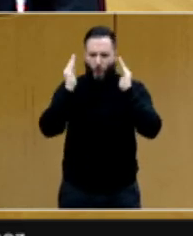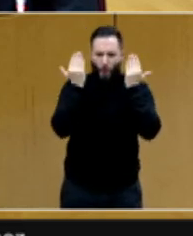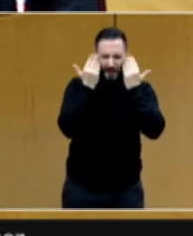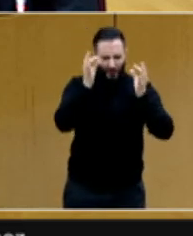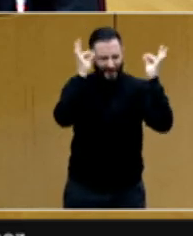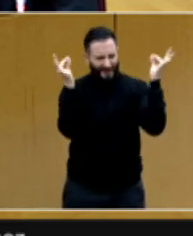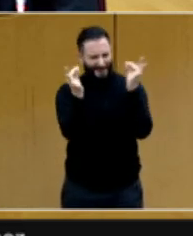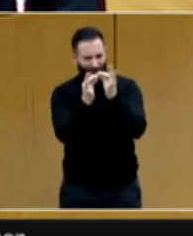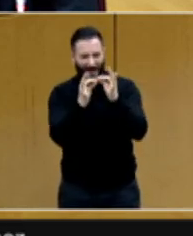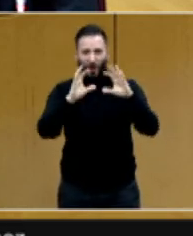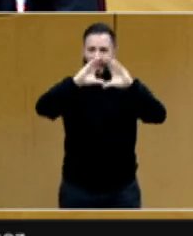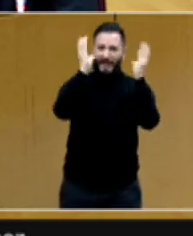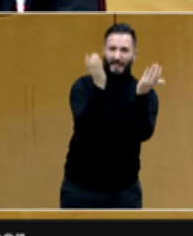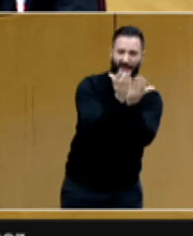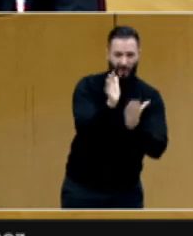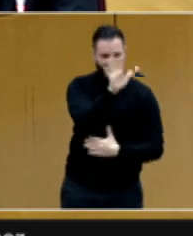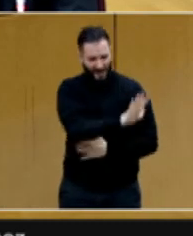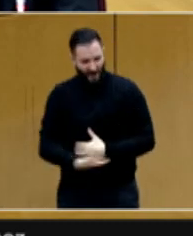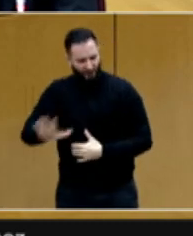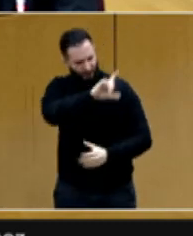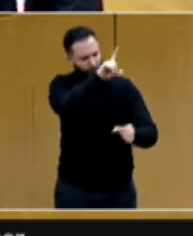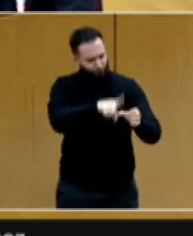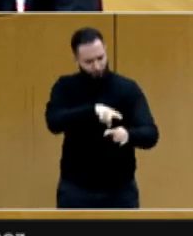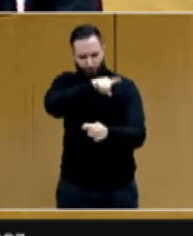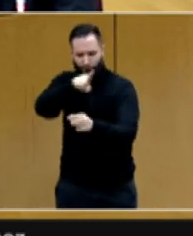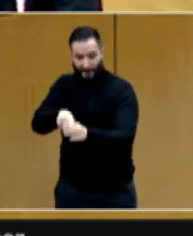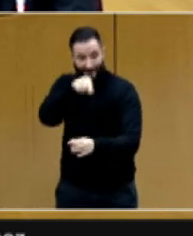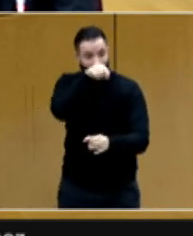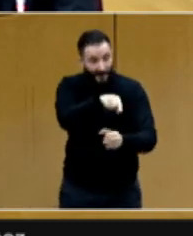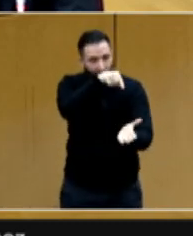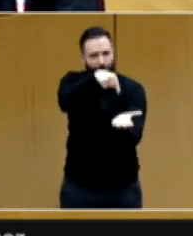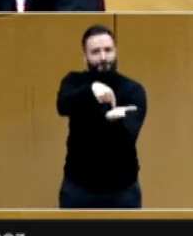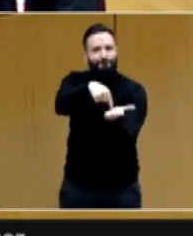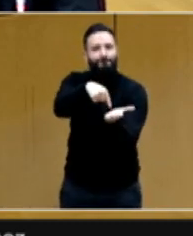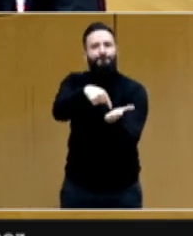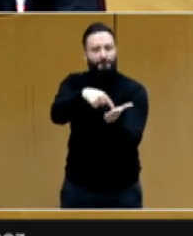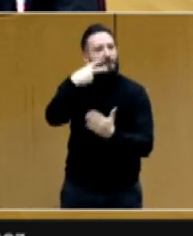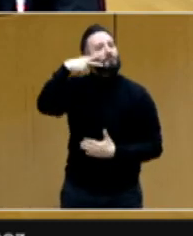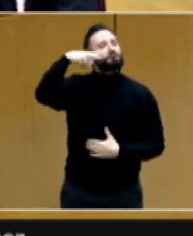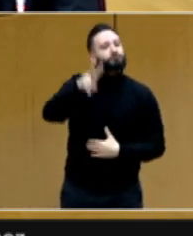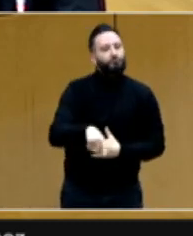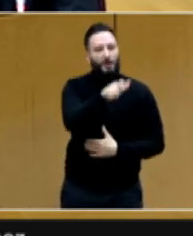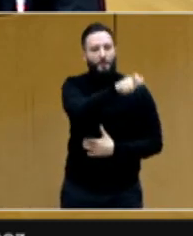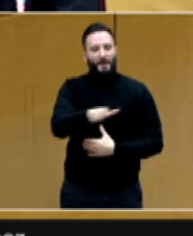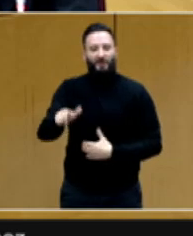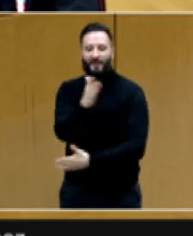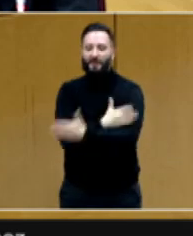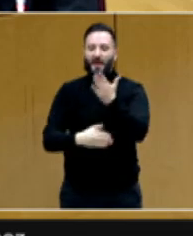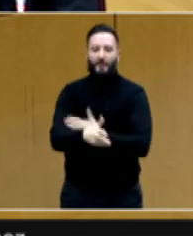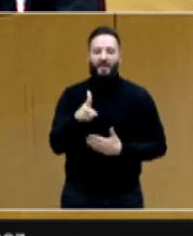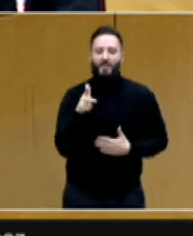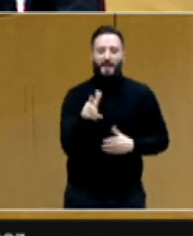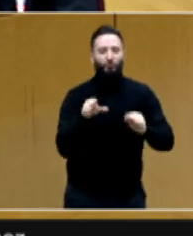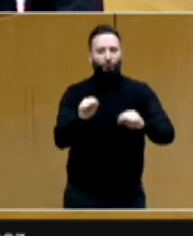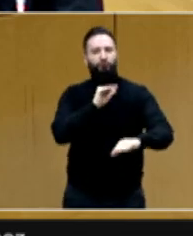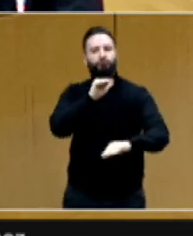tanto internacionales como nacionales en los que se reivindicaba el reconocimiento y cumplimiento de los derechos de las personas con discapacidad